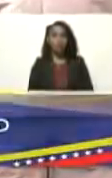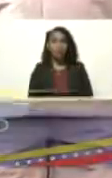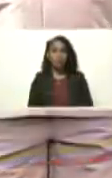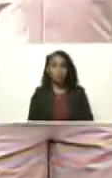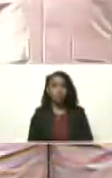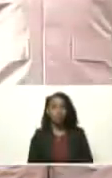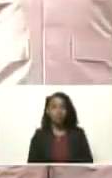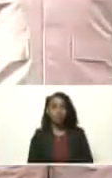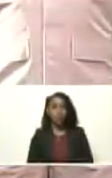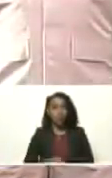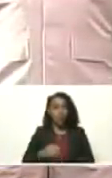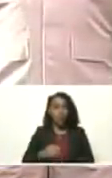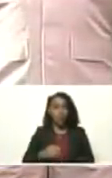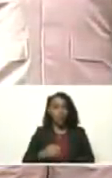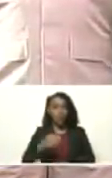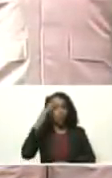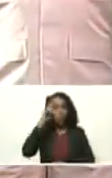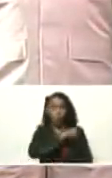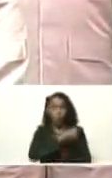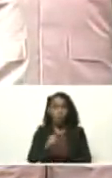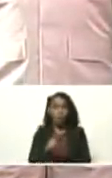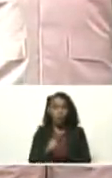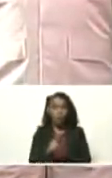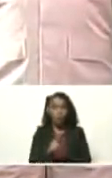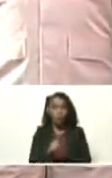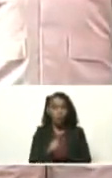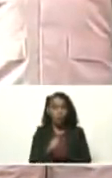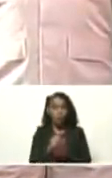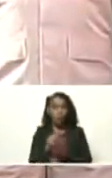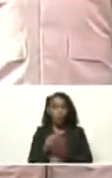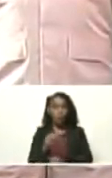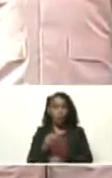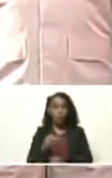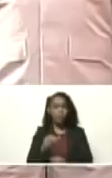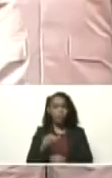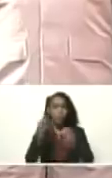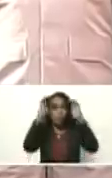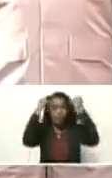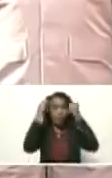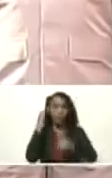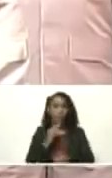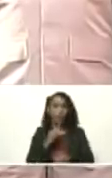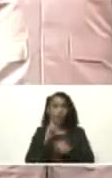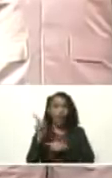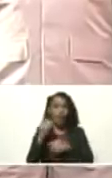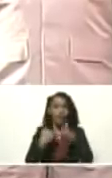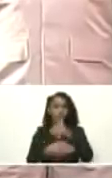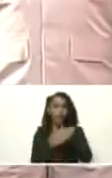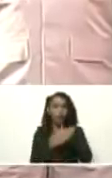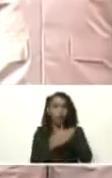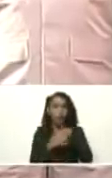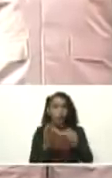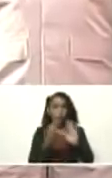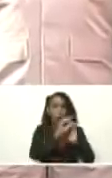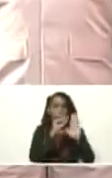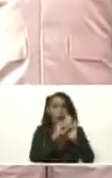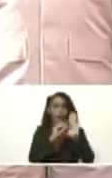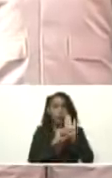del Comando General de la Milicia Bolivariana. Y allí van los artículos